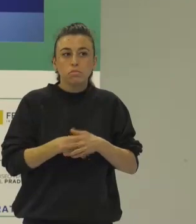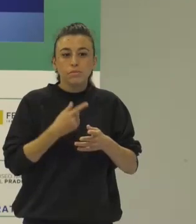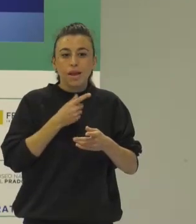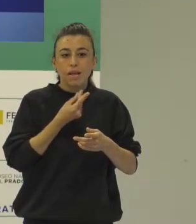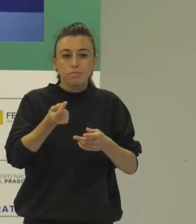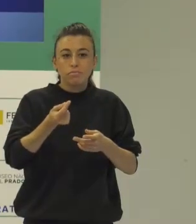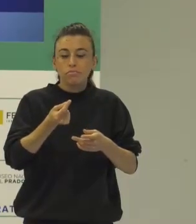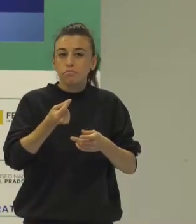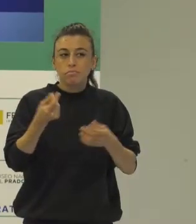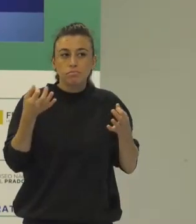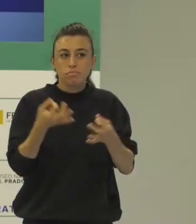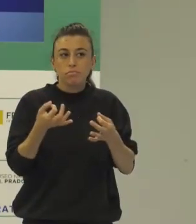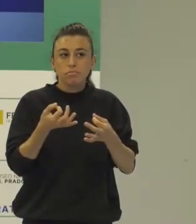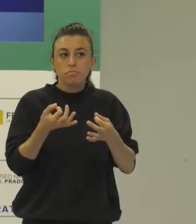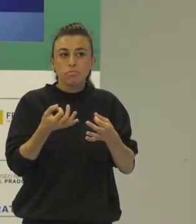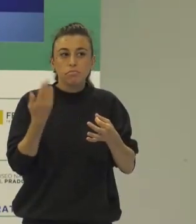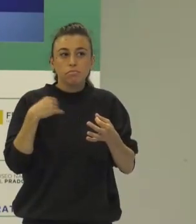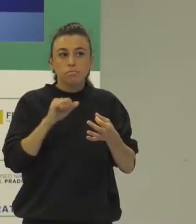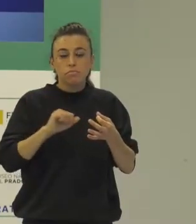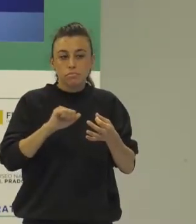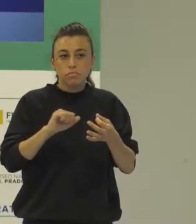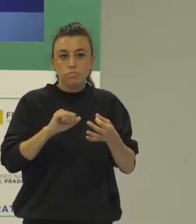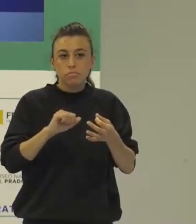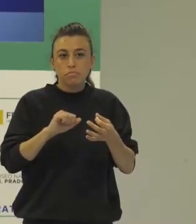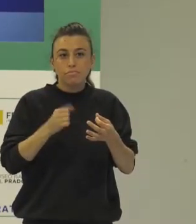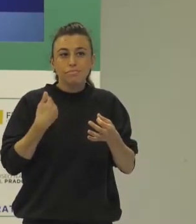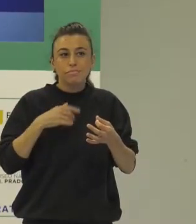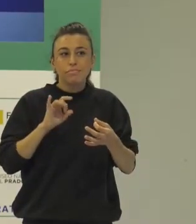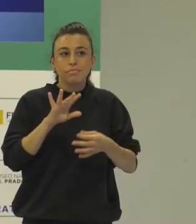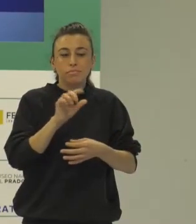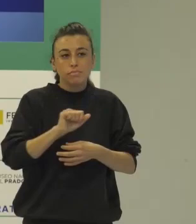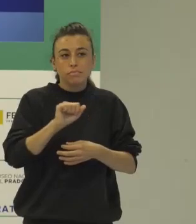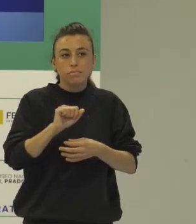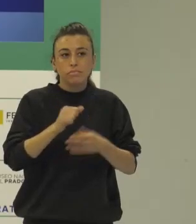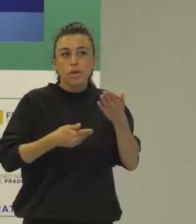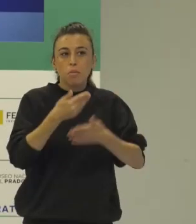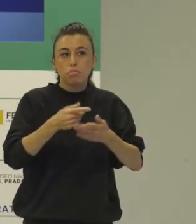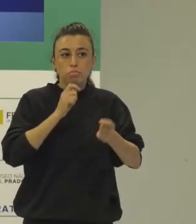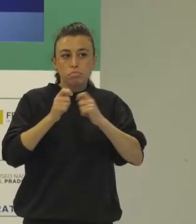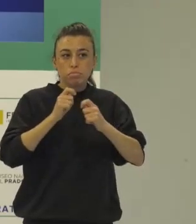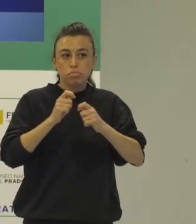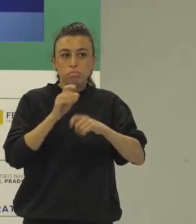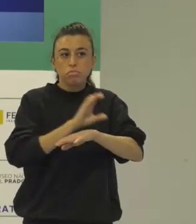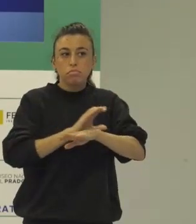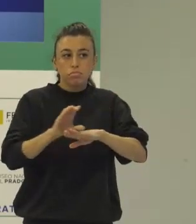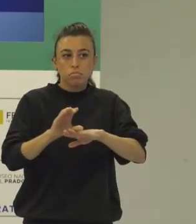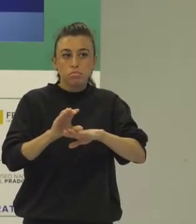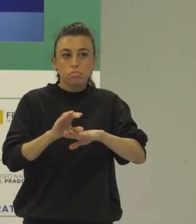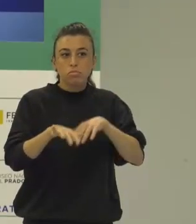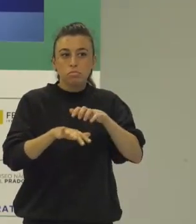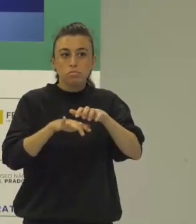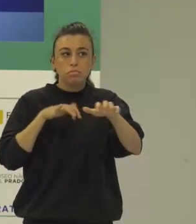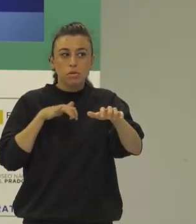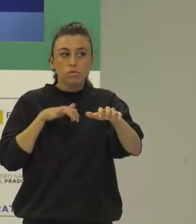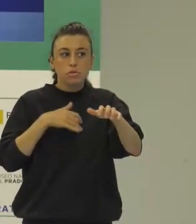régimen de Daniel Ortega y Rosario Murillo. Tiene más de 15 años de trayectoria en el periodismo, la mayoría transcurridos en la redacción del clausurado